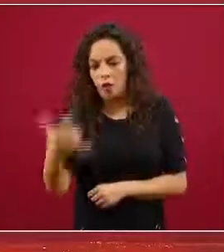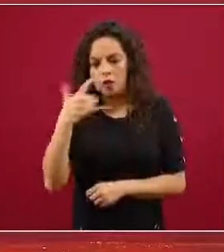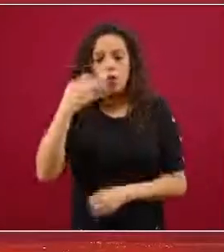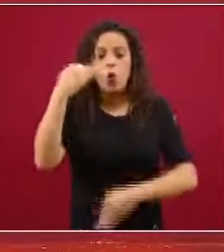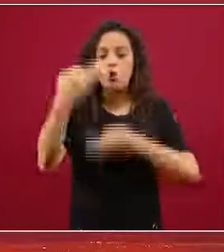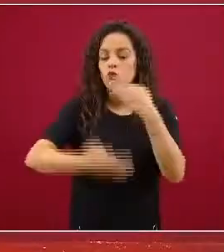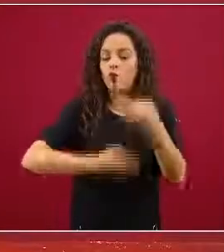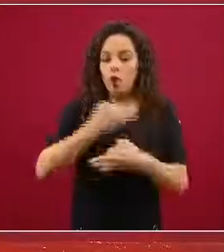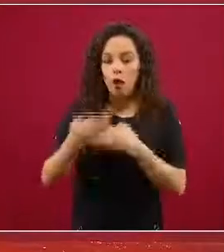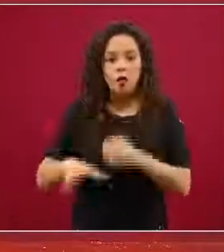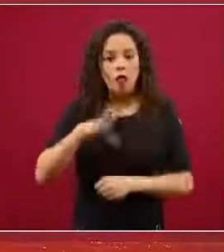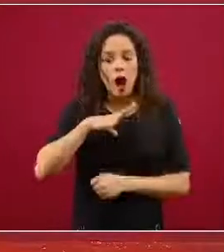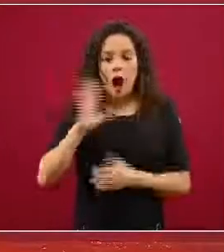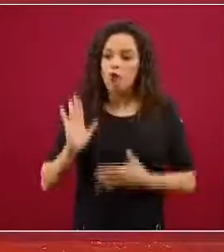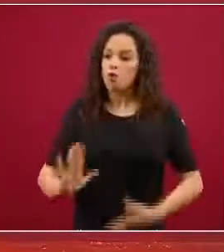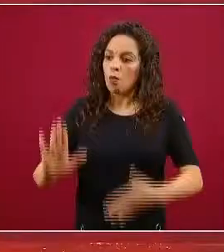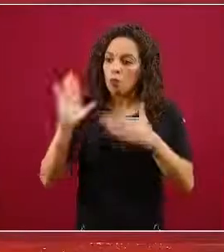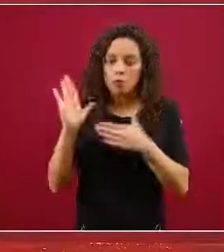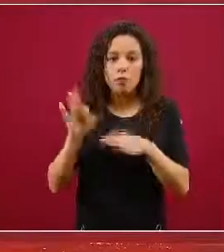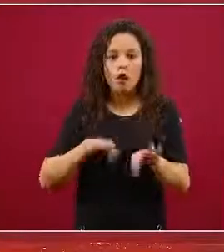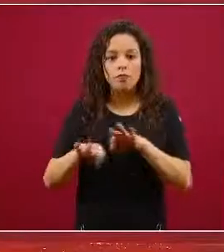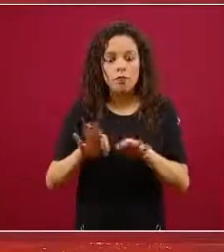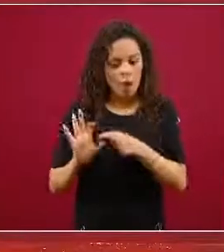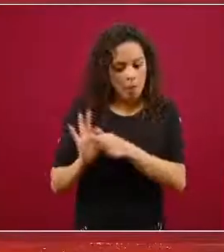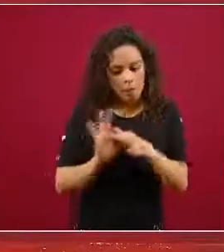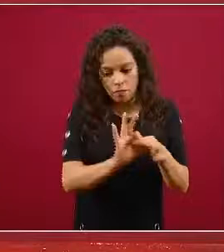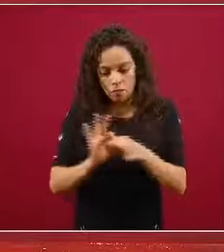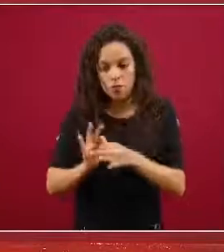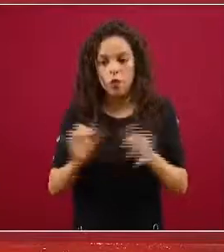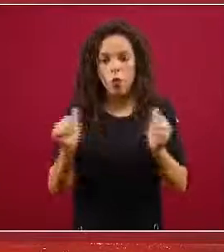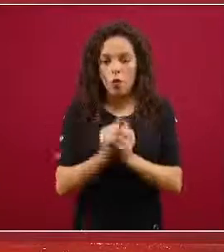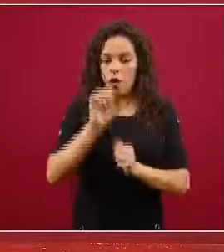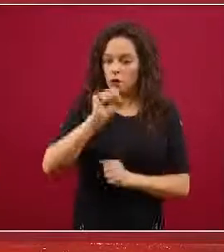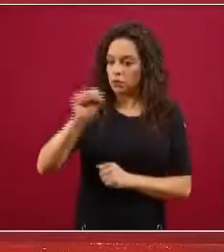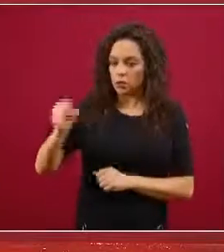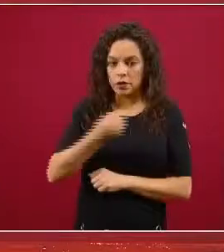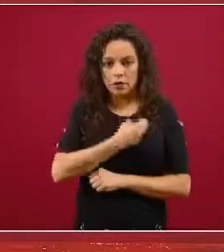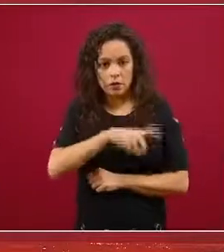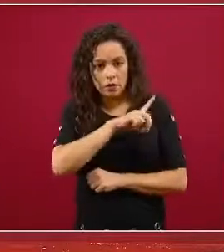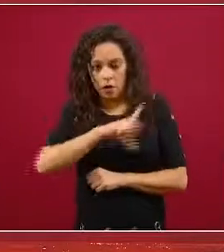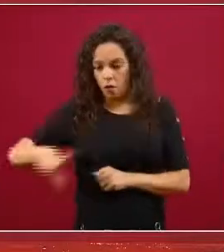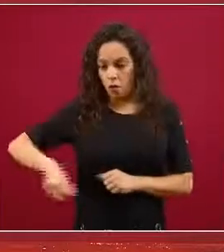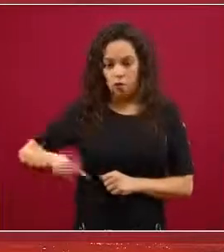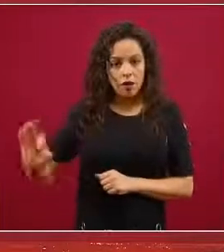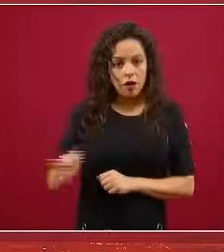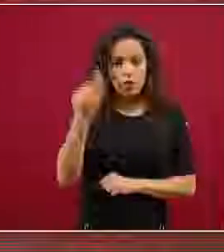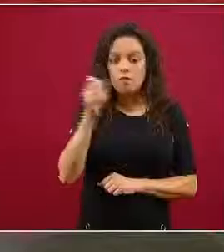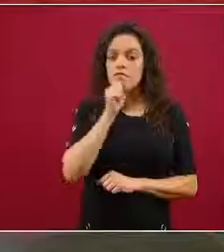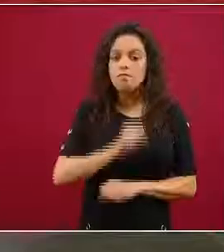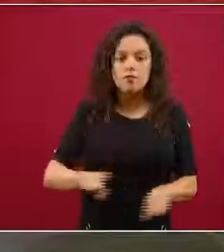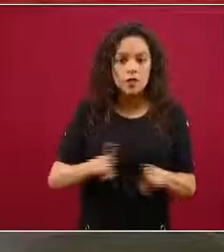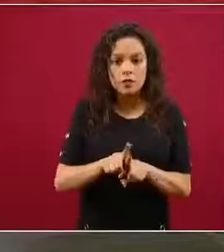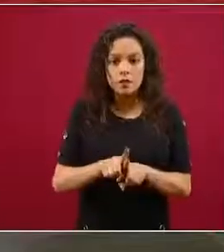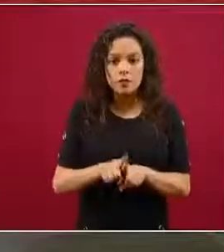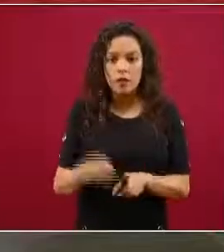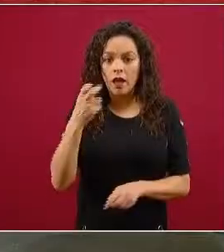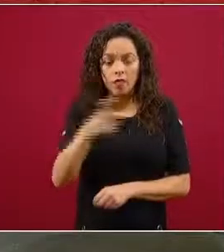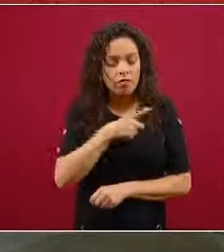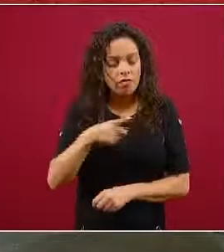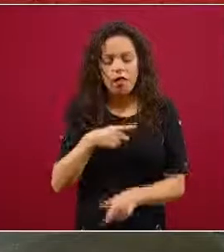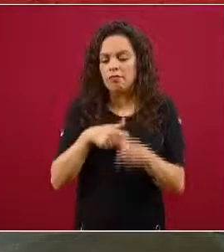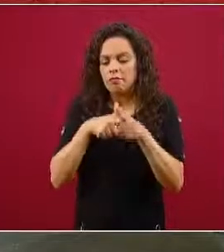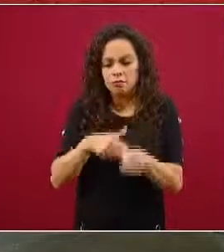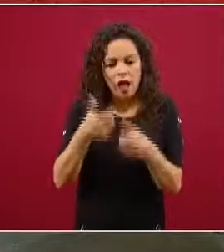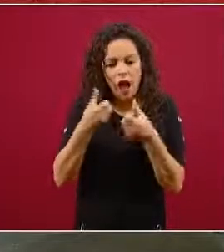muy comprometidos trabajando armónicamente con la Secretaría de Salud y el gobierno federal y así hay que seguir. Todavía nos faltan